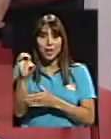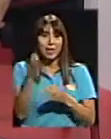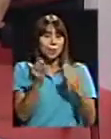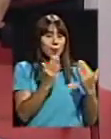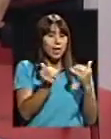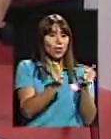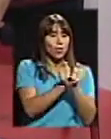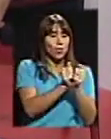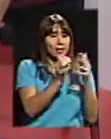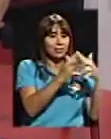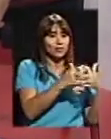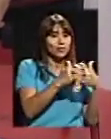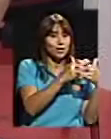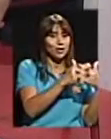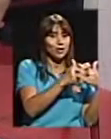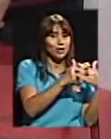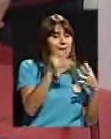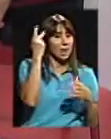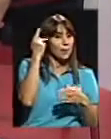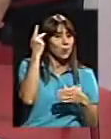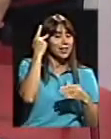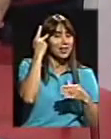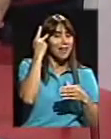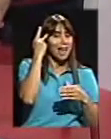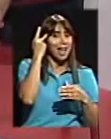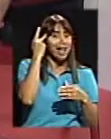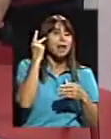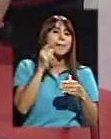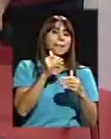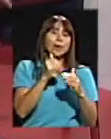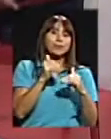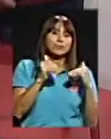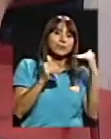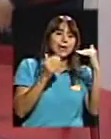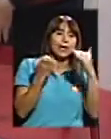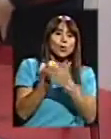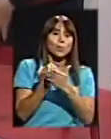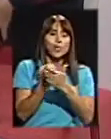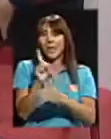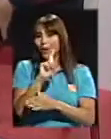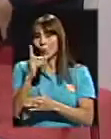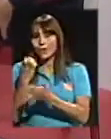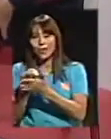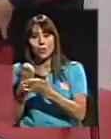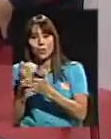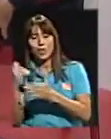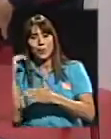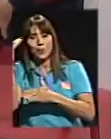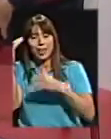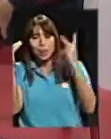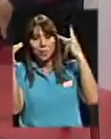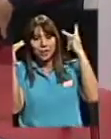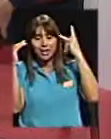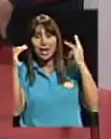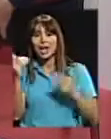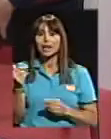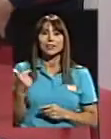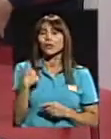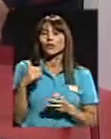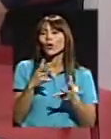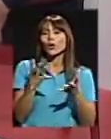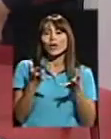llevando a la economía, no es la economía la que va llevando a la política. Y yo no quiero decir, yo no quiero